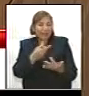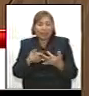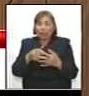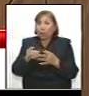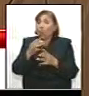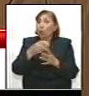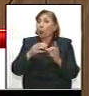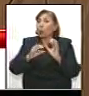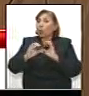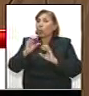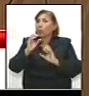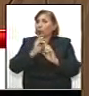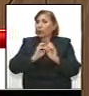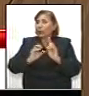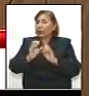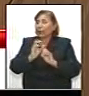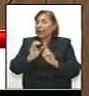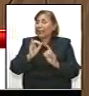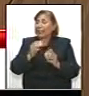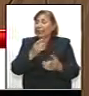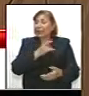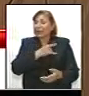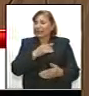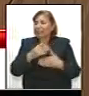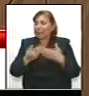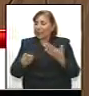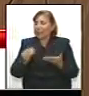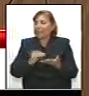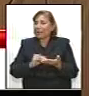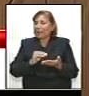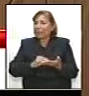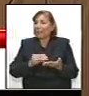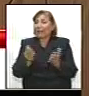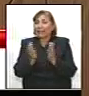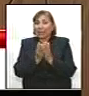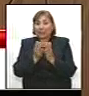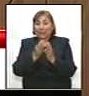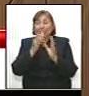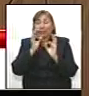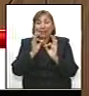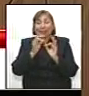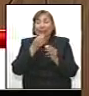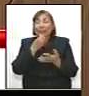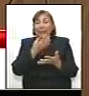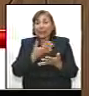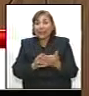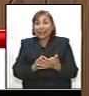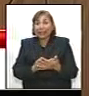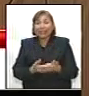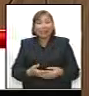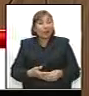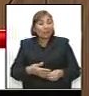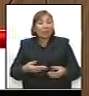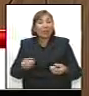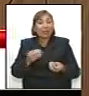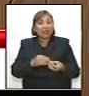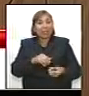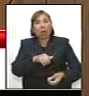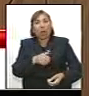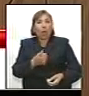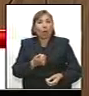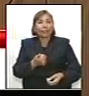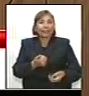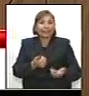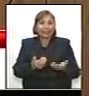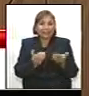Ecoturismo. Posteriormente, la universidad puede ampliar su oferta de estudios de conformidad con la legislación vigente. Artículo 4,